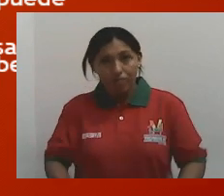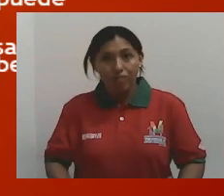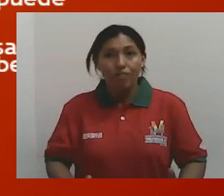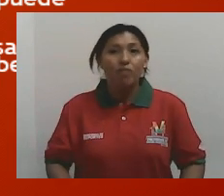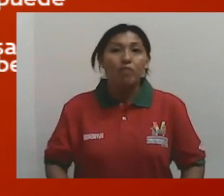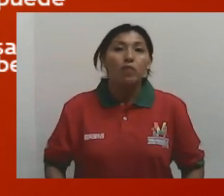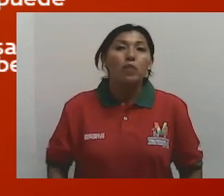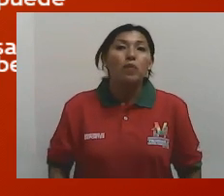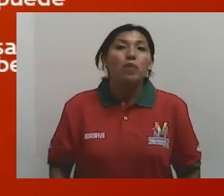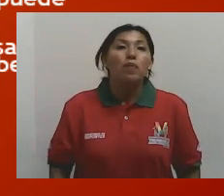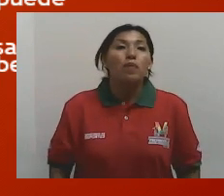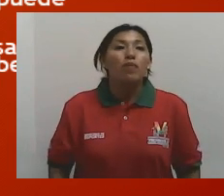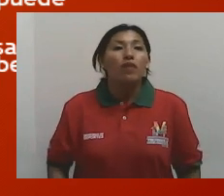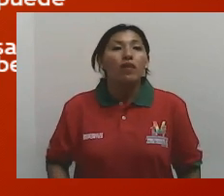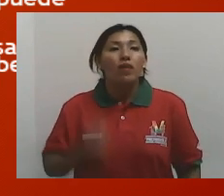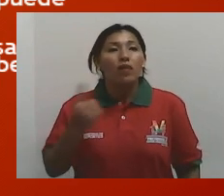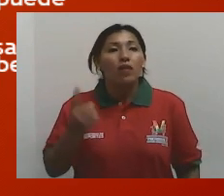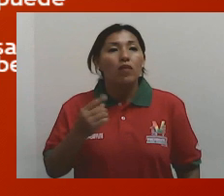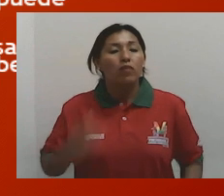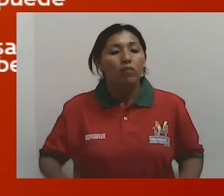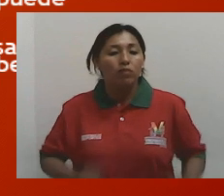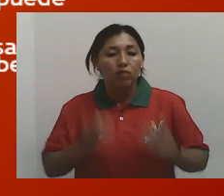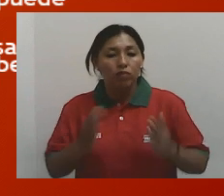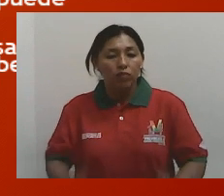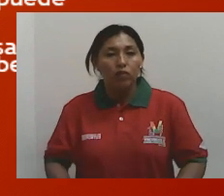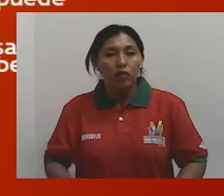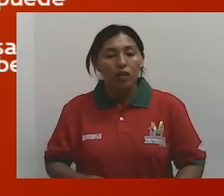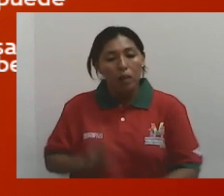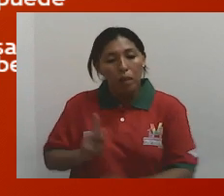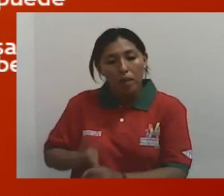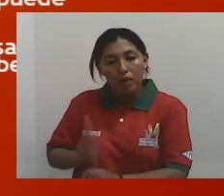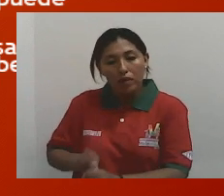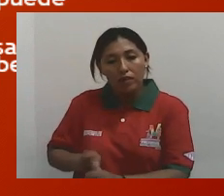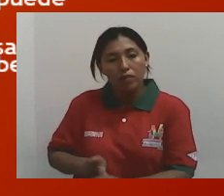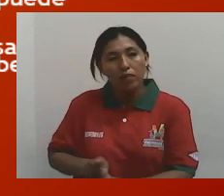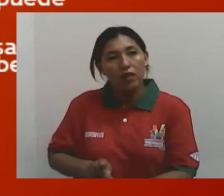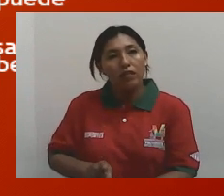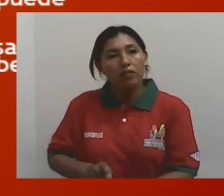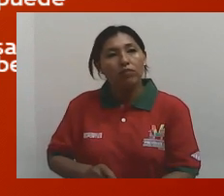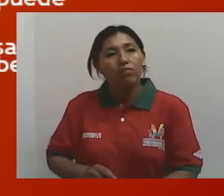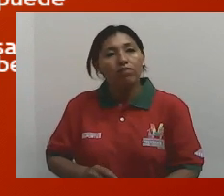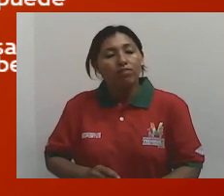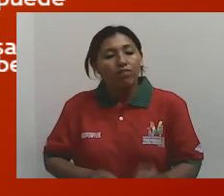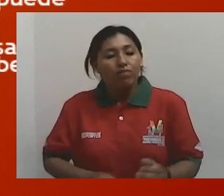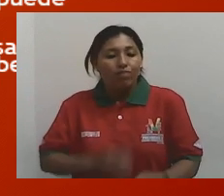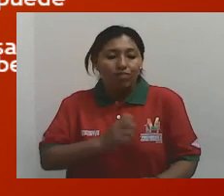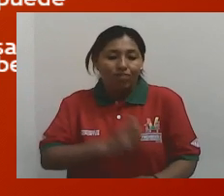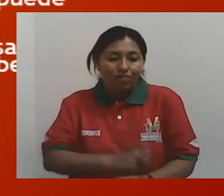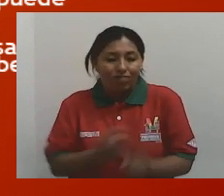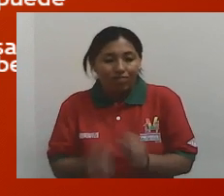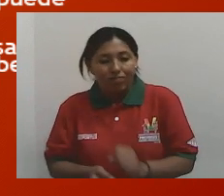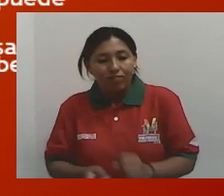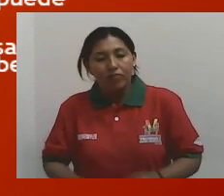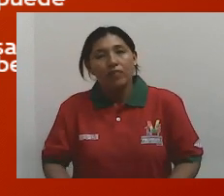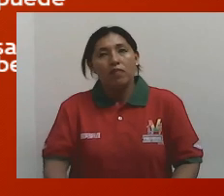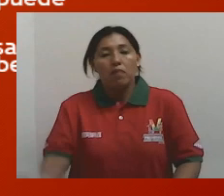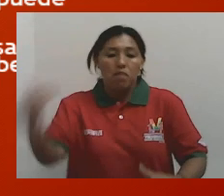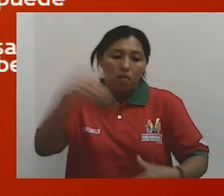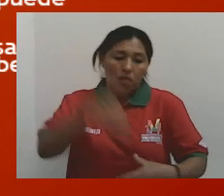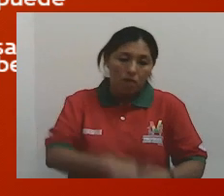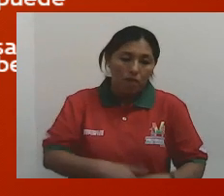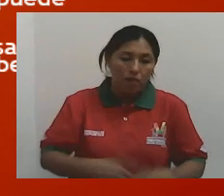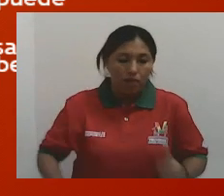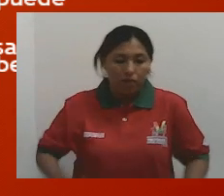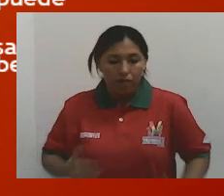un jugador puede participar en caso de lesión, entrar a jugar.